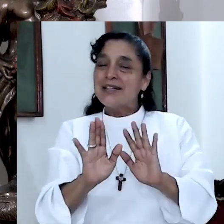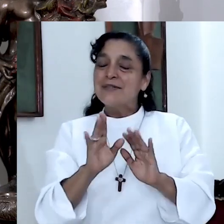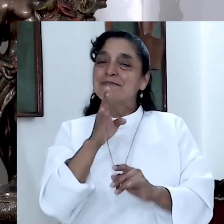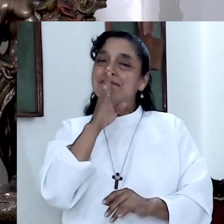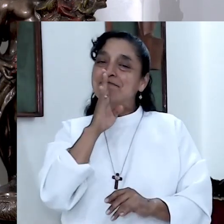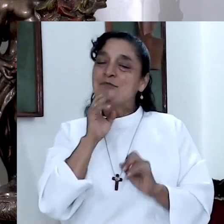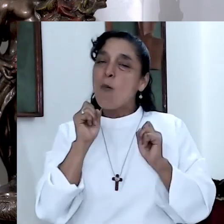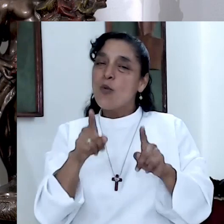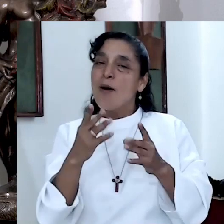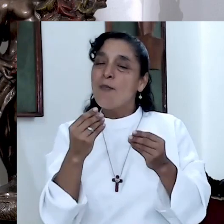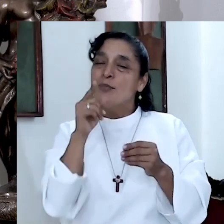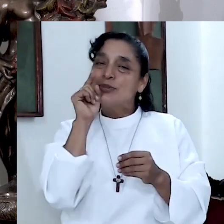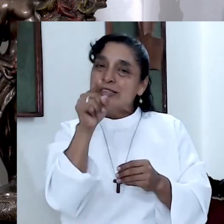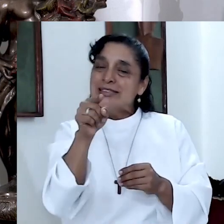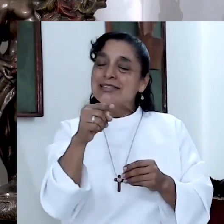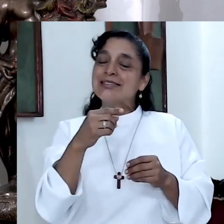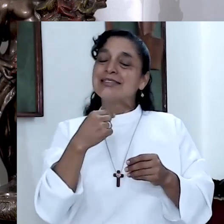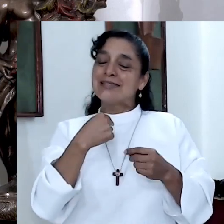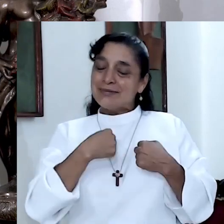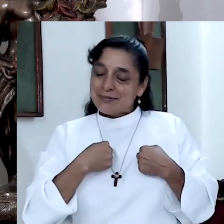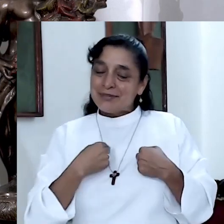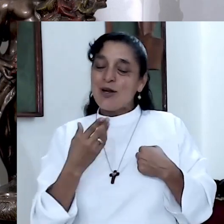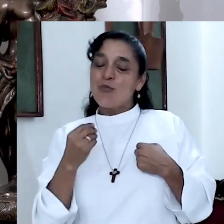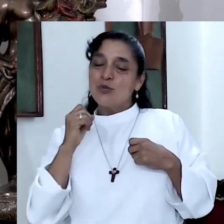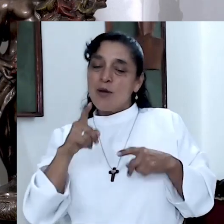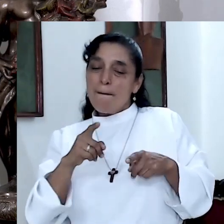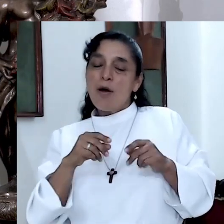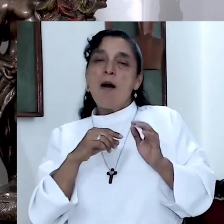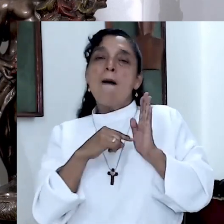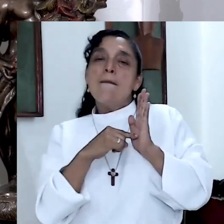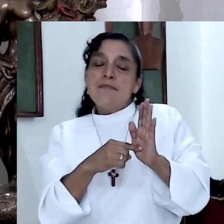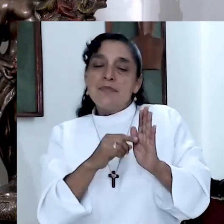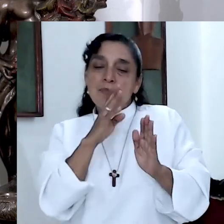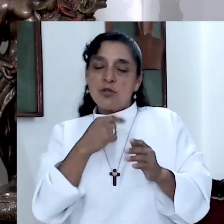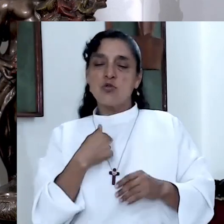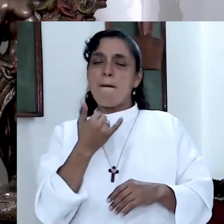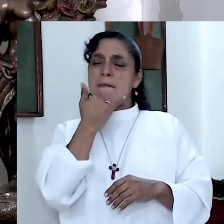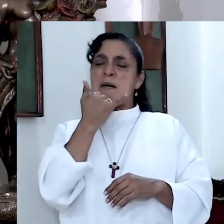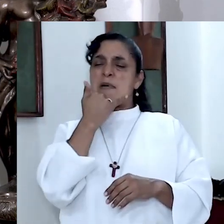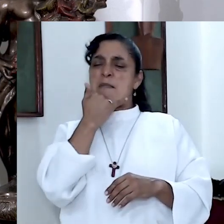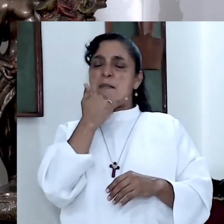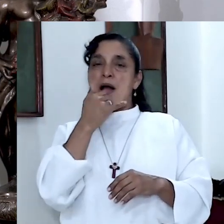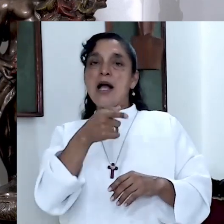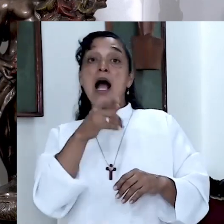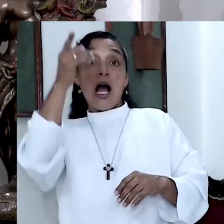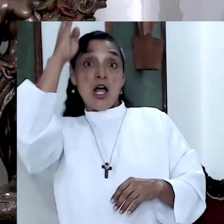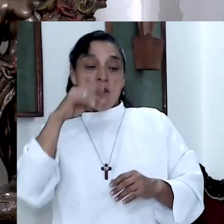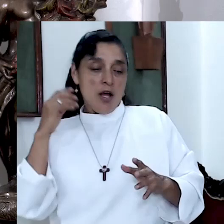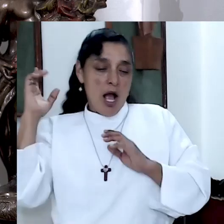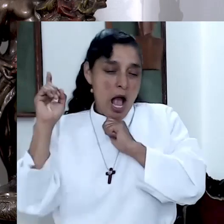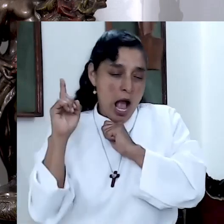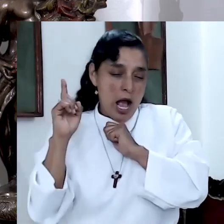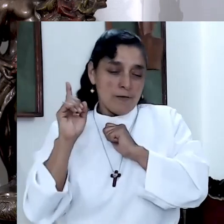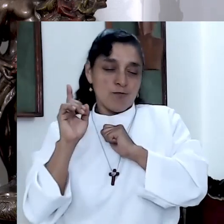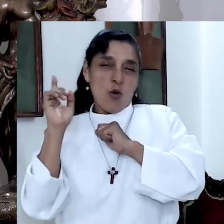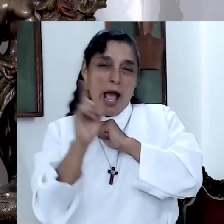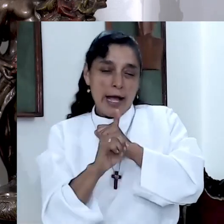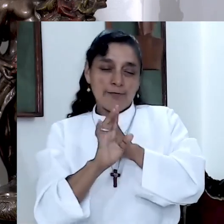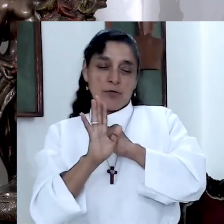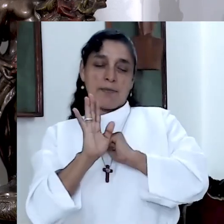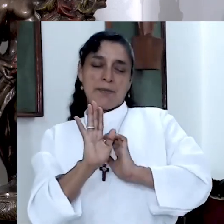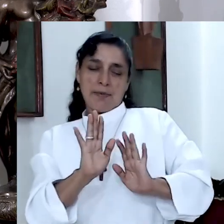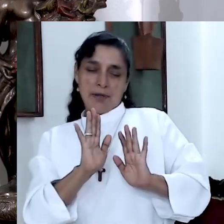muchas oportunidades, muchas posibilidades de cambiar, de ser mejores, de convertirnos, como